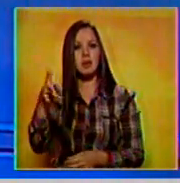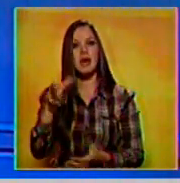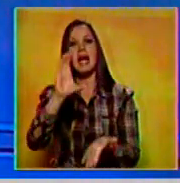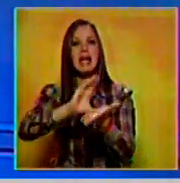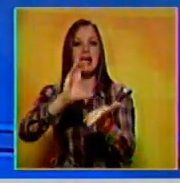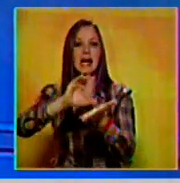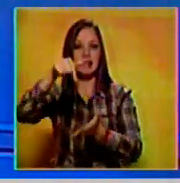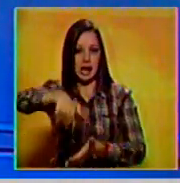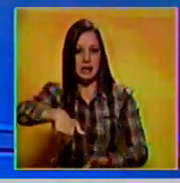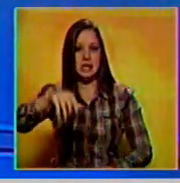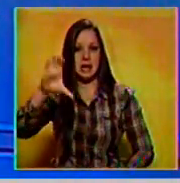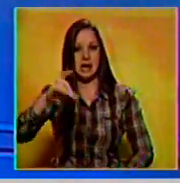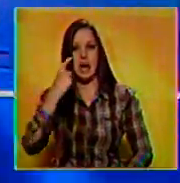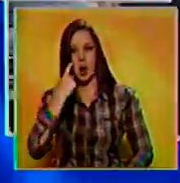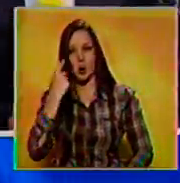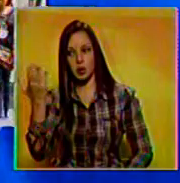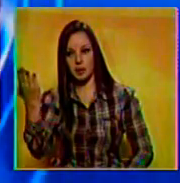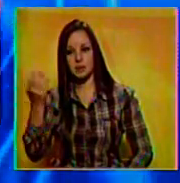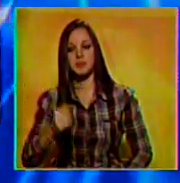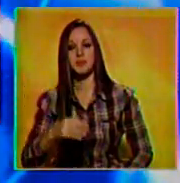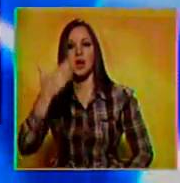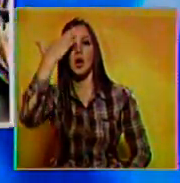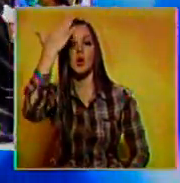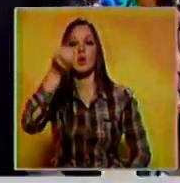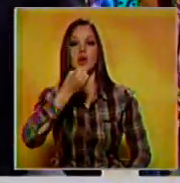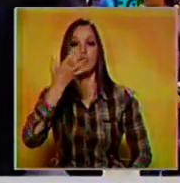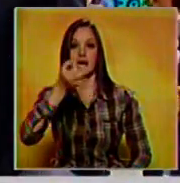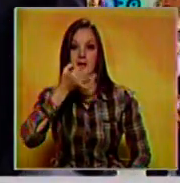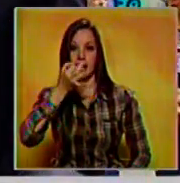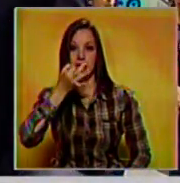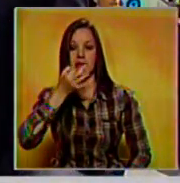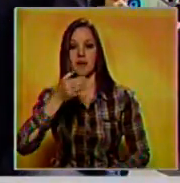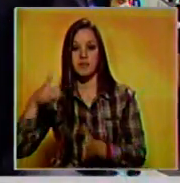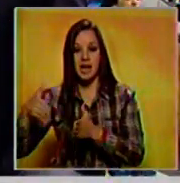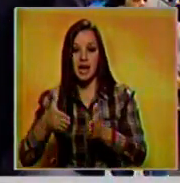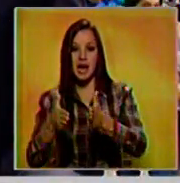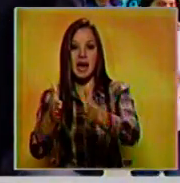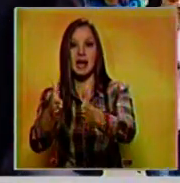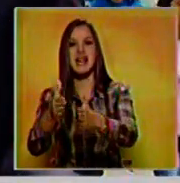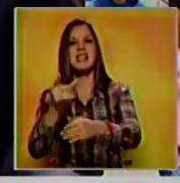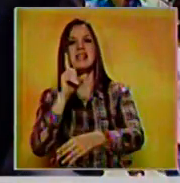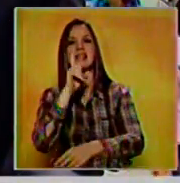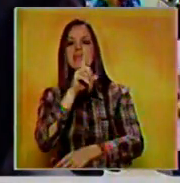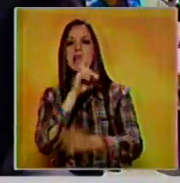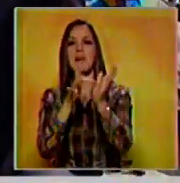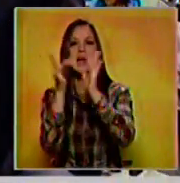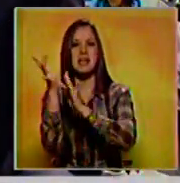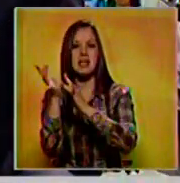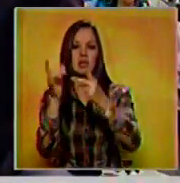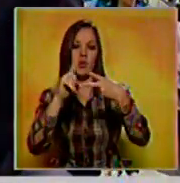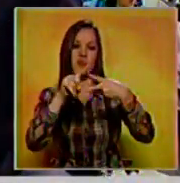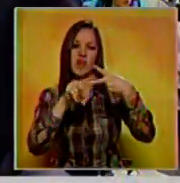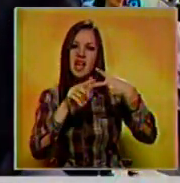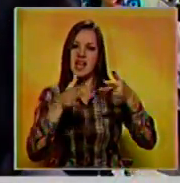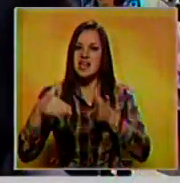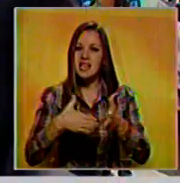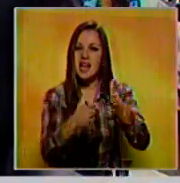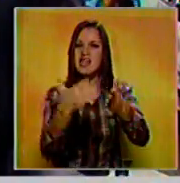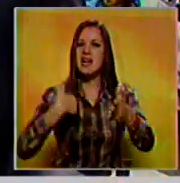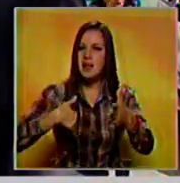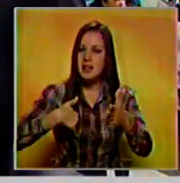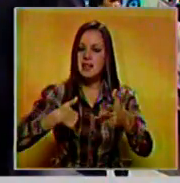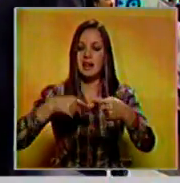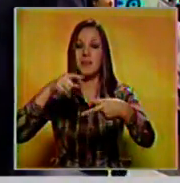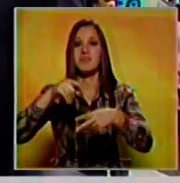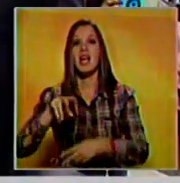Gustavo Gómez nos amplía la información. Hola, buenas tardes. En la intersección de las calles El Cristo y Argentina de Catia ocurrió el doble homicidio de